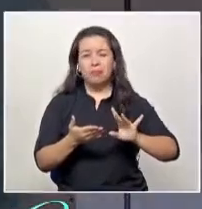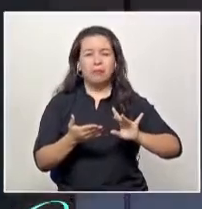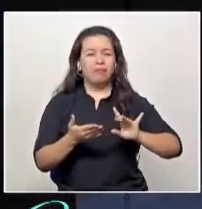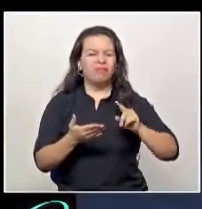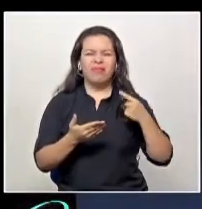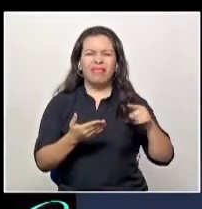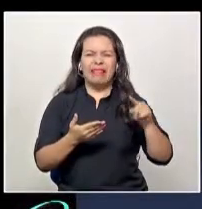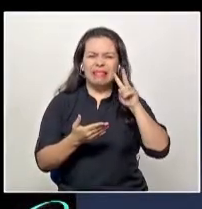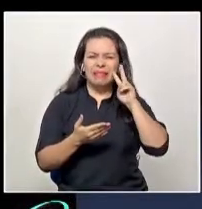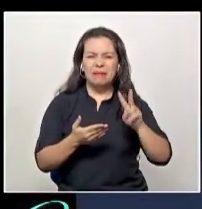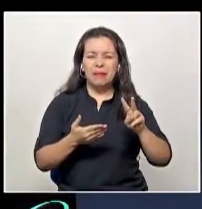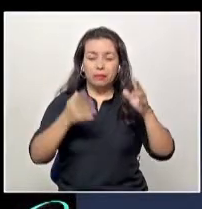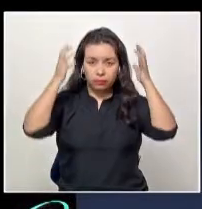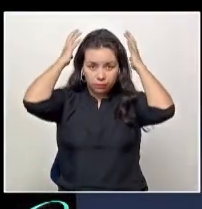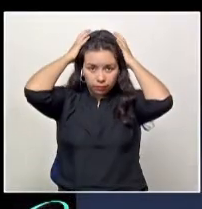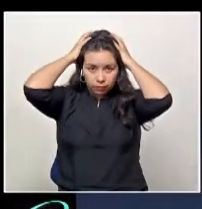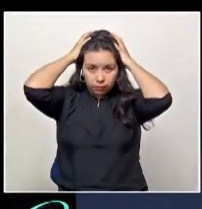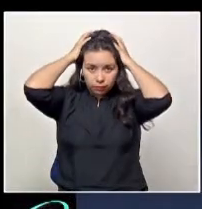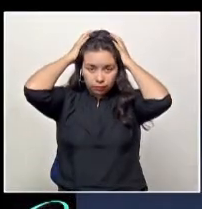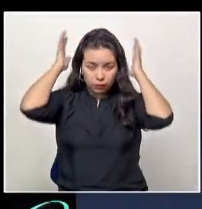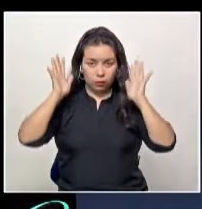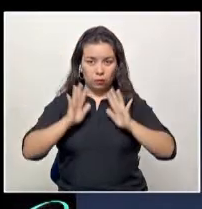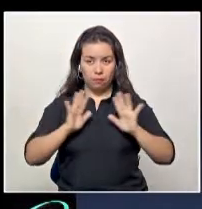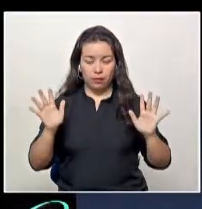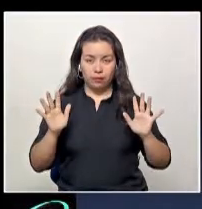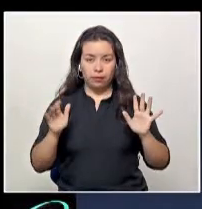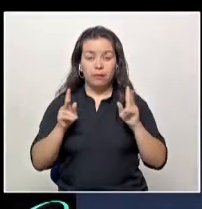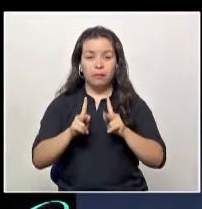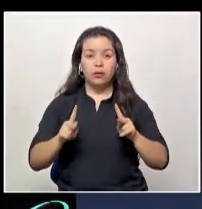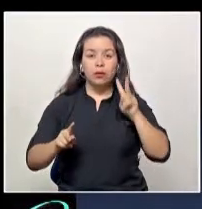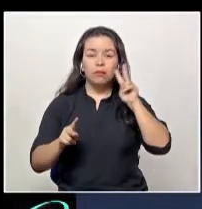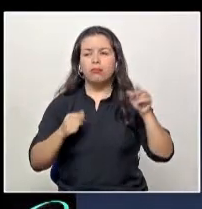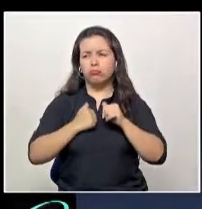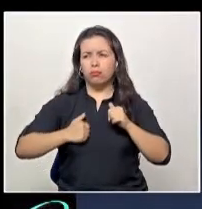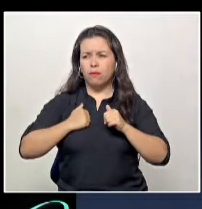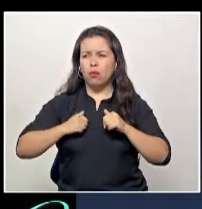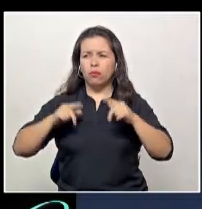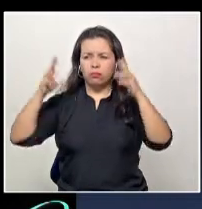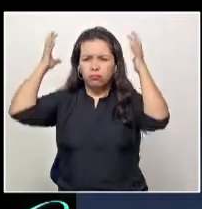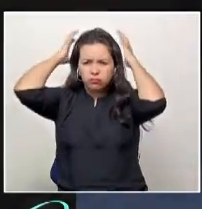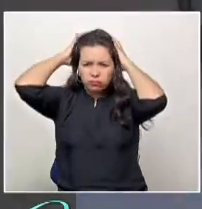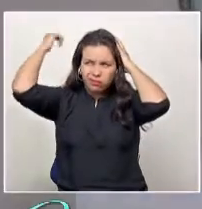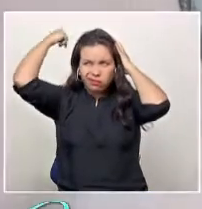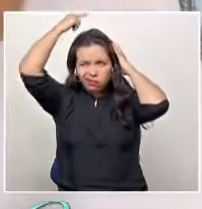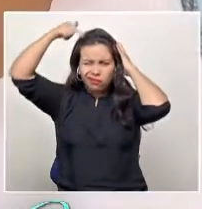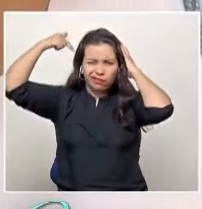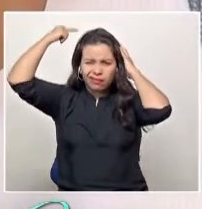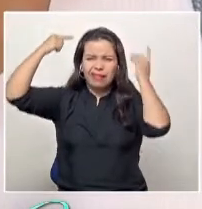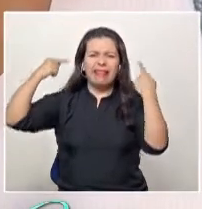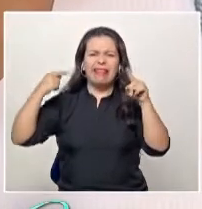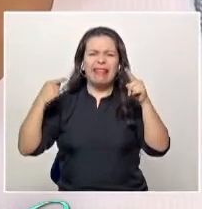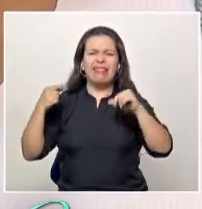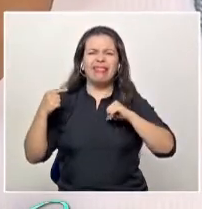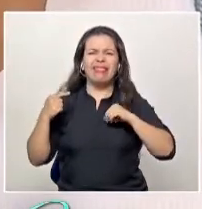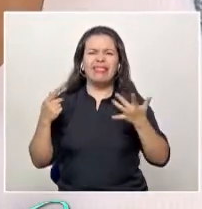radiografía del cráneo. Entonces la gente dice, no, tome una radiografía de la cabeza a ver qué tengo. Pero